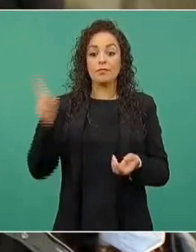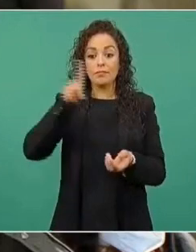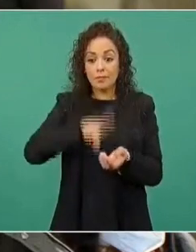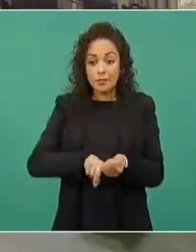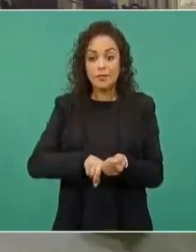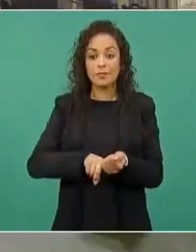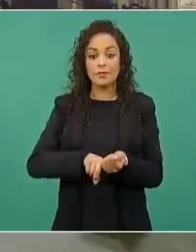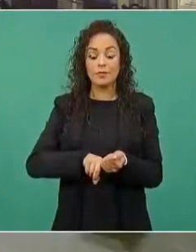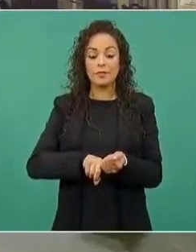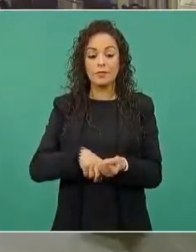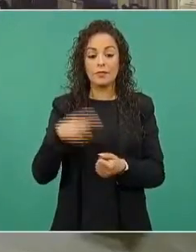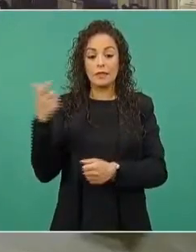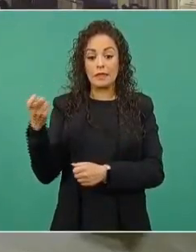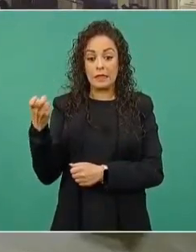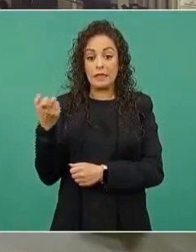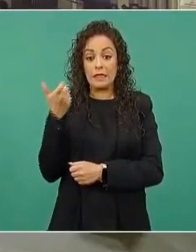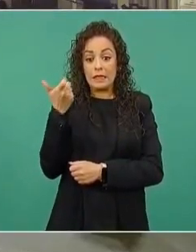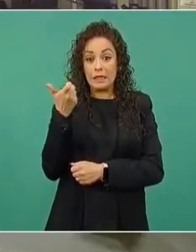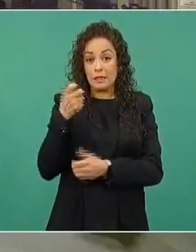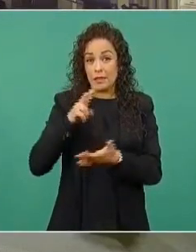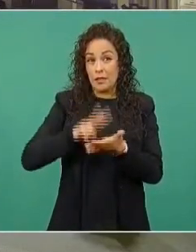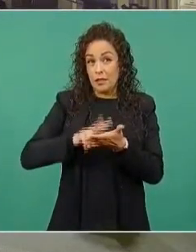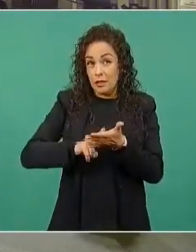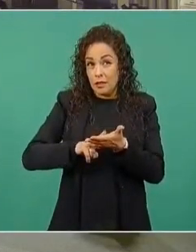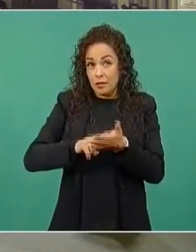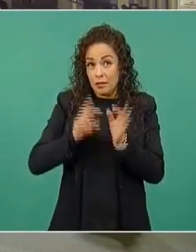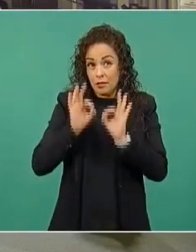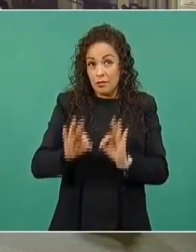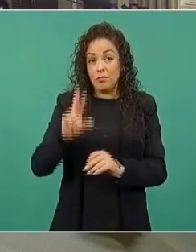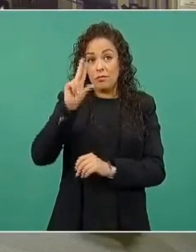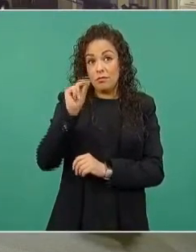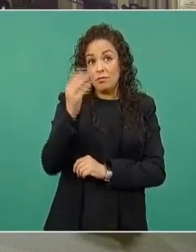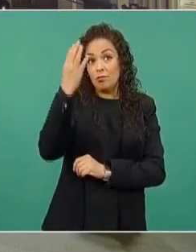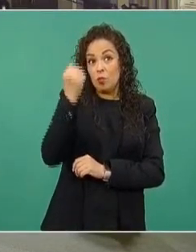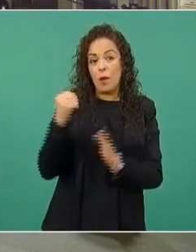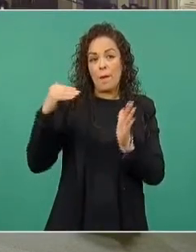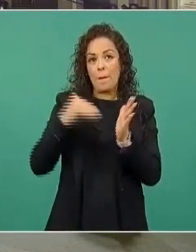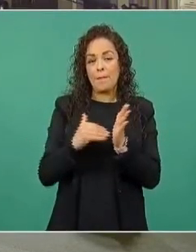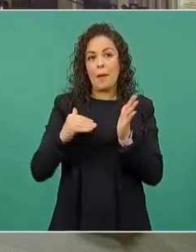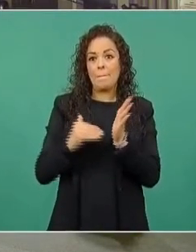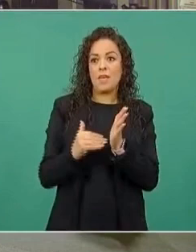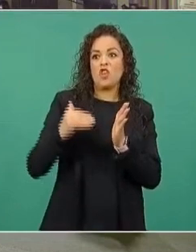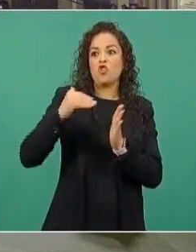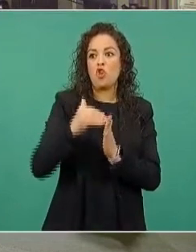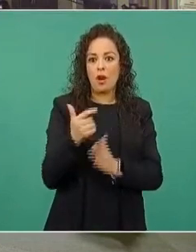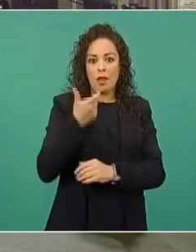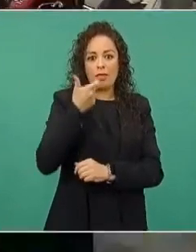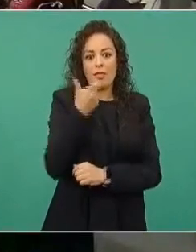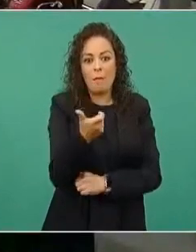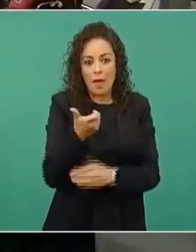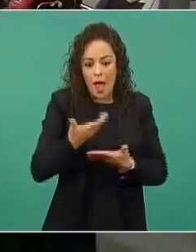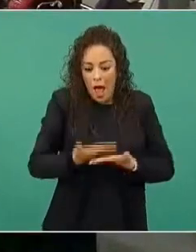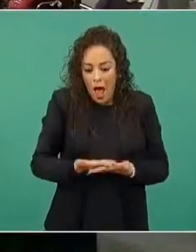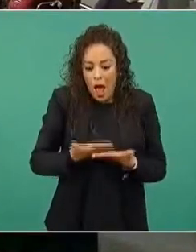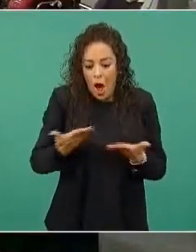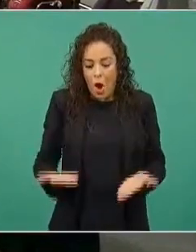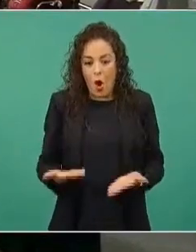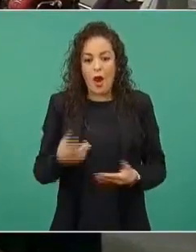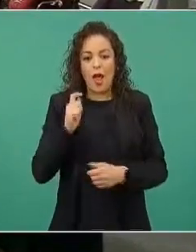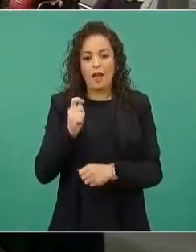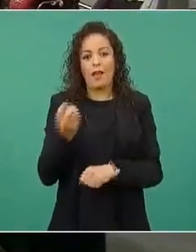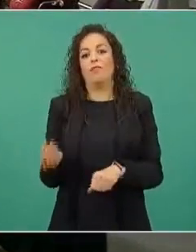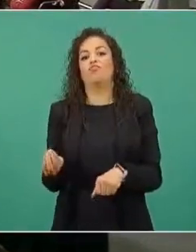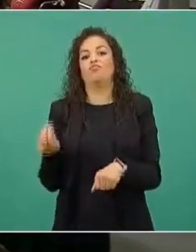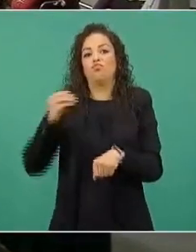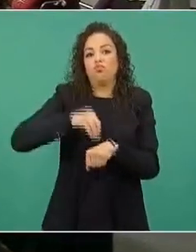ese precio sería 89,000 millones de pesos, lo que costaría actualmente sumándole la